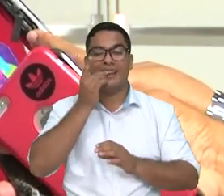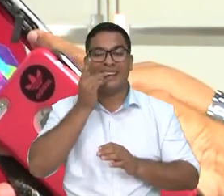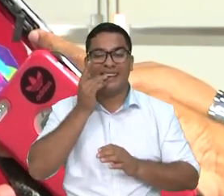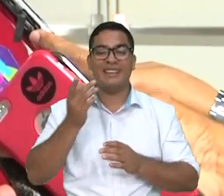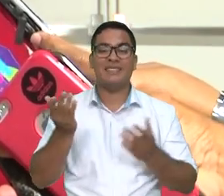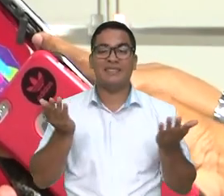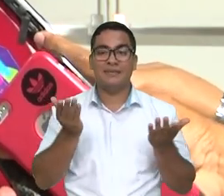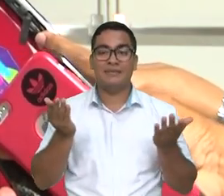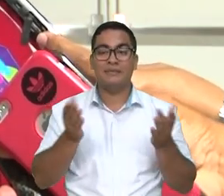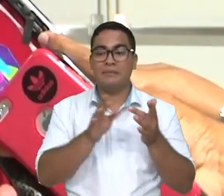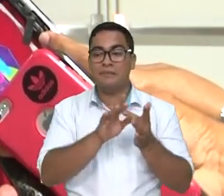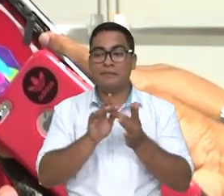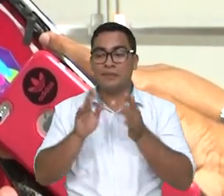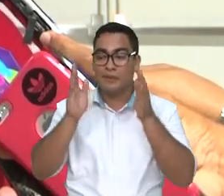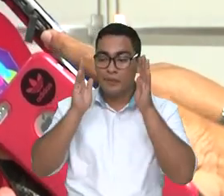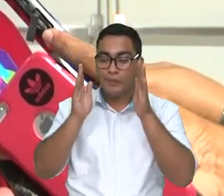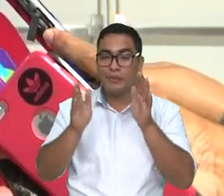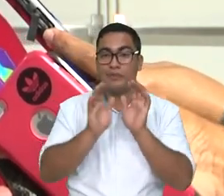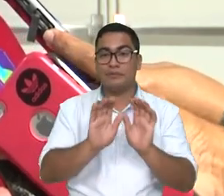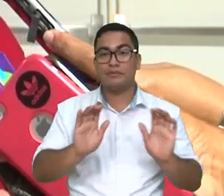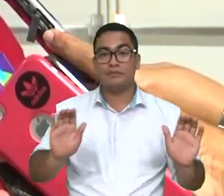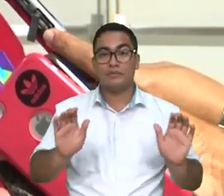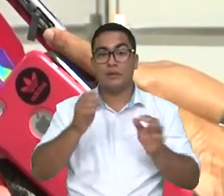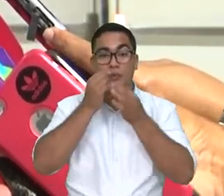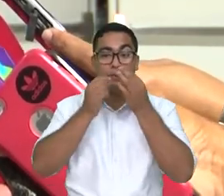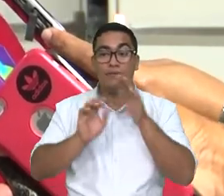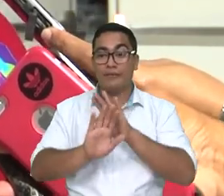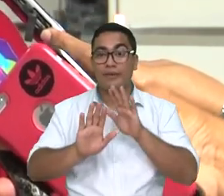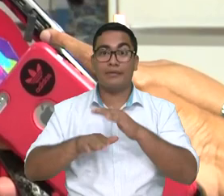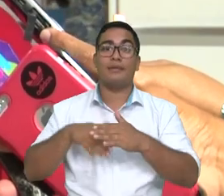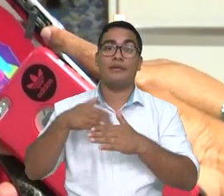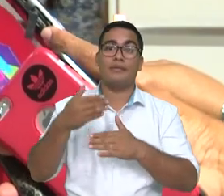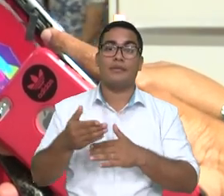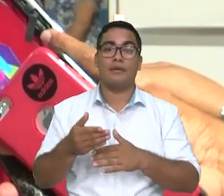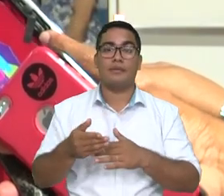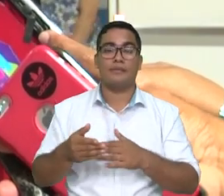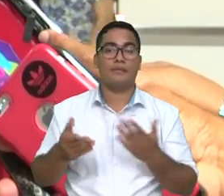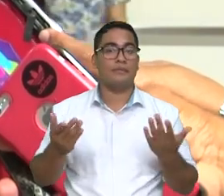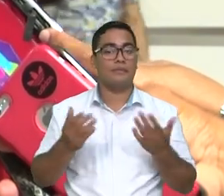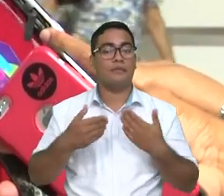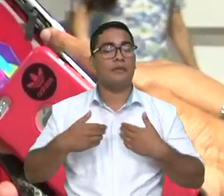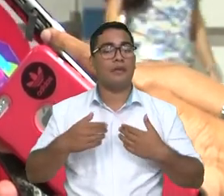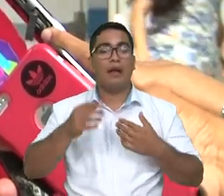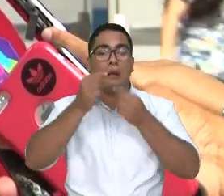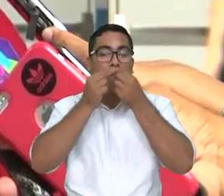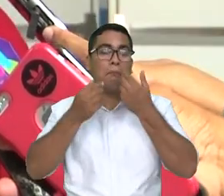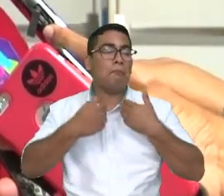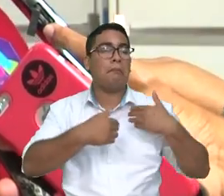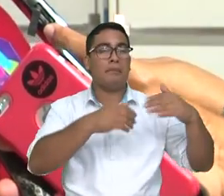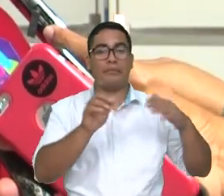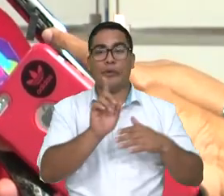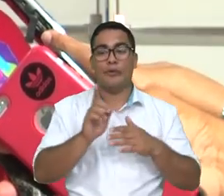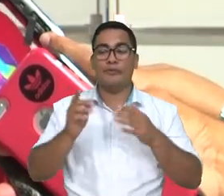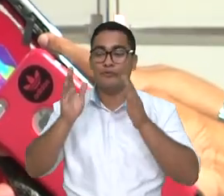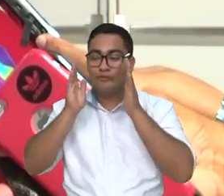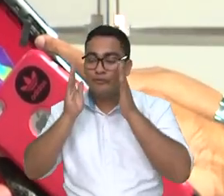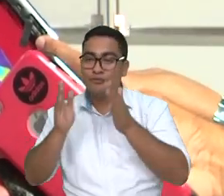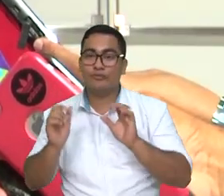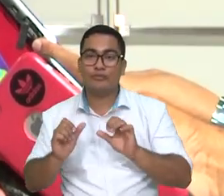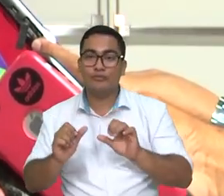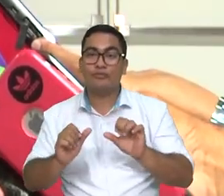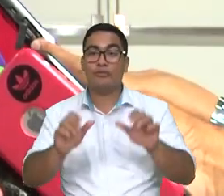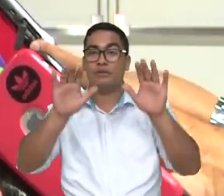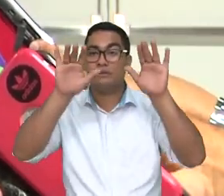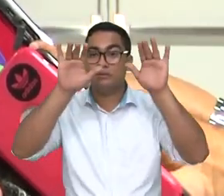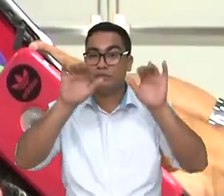especialidades que le dan seguimiento a los pacientes luego de la cirugía. No es que se operan y los dejamos ahí, no, nosotros les damos seguimiento hasta poder darle el